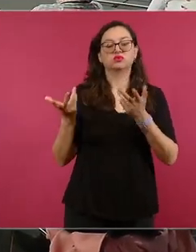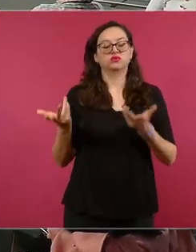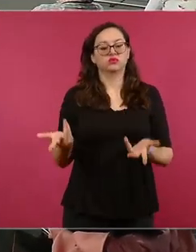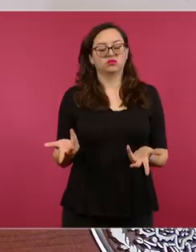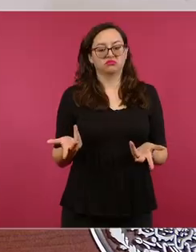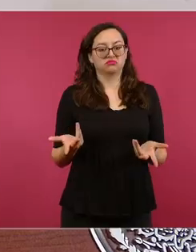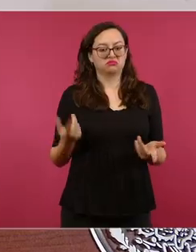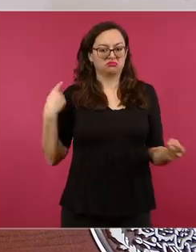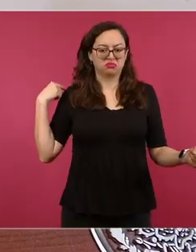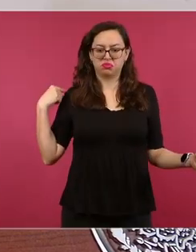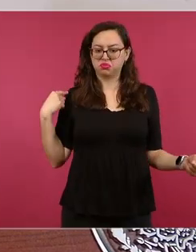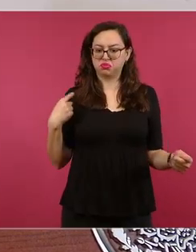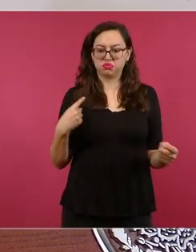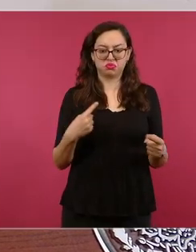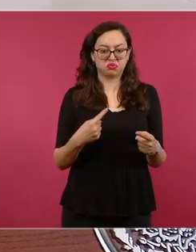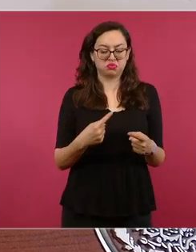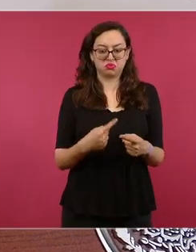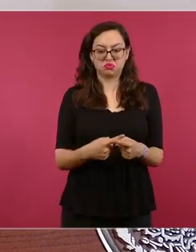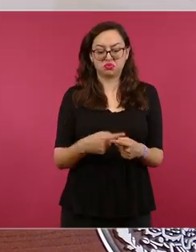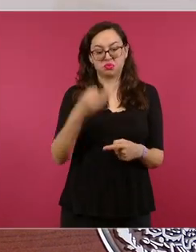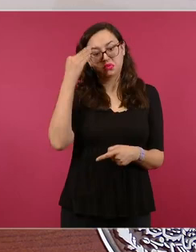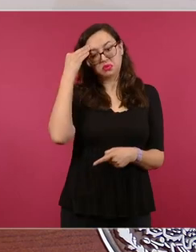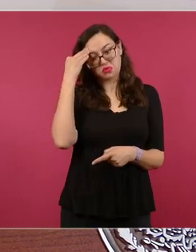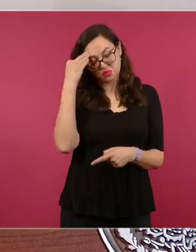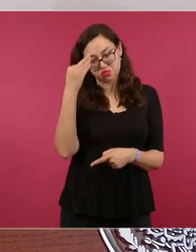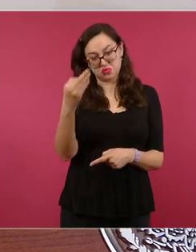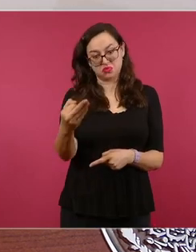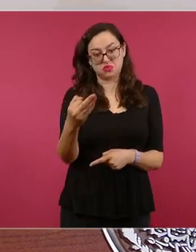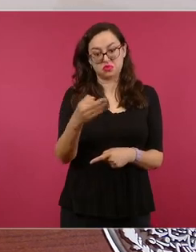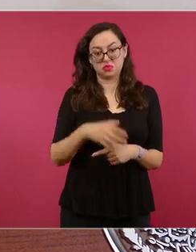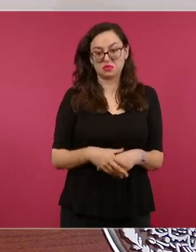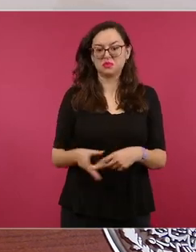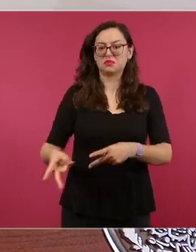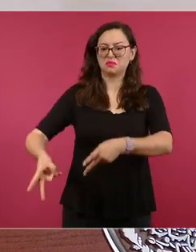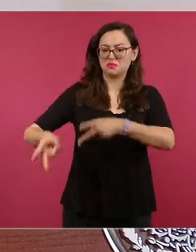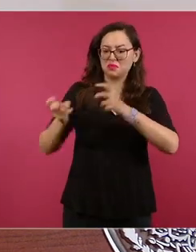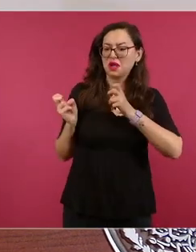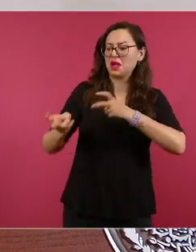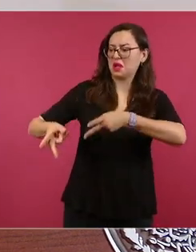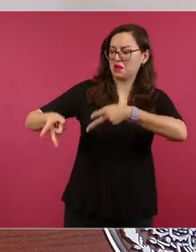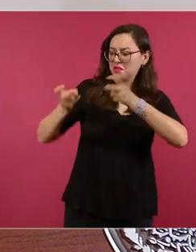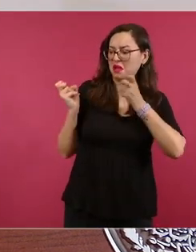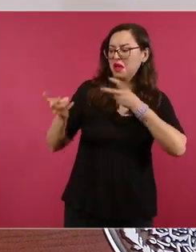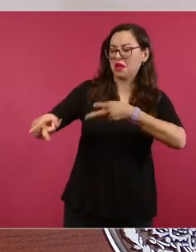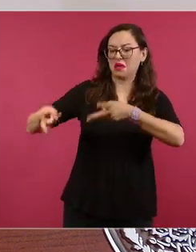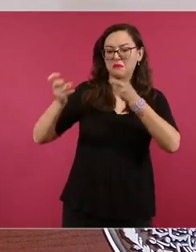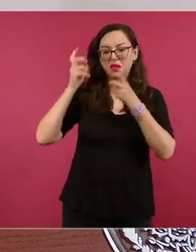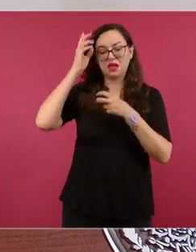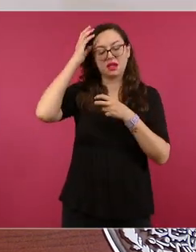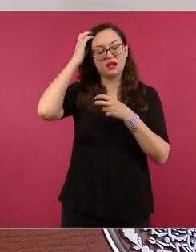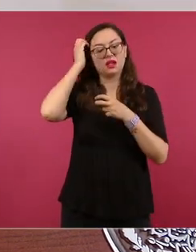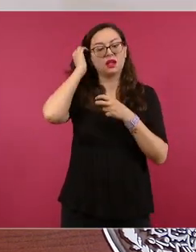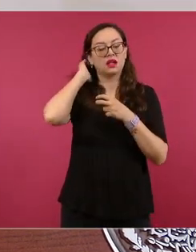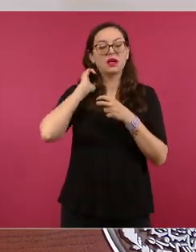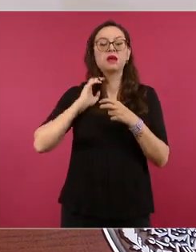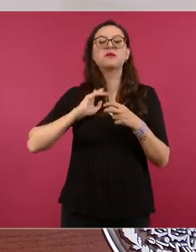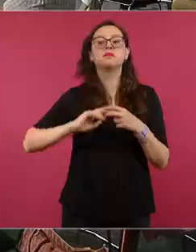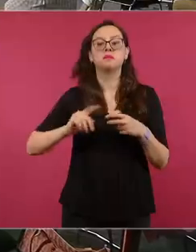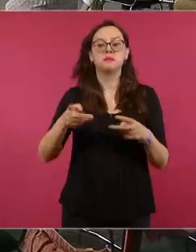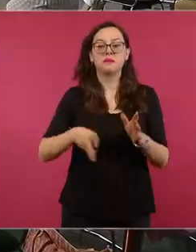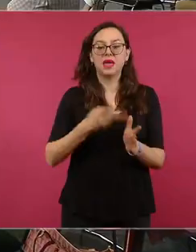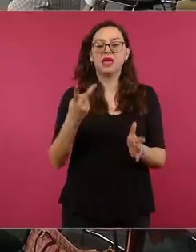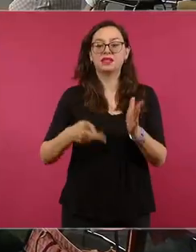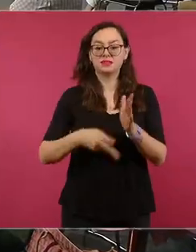como lo hicieron, que se dedicaron a saquear al país. Y repito, fue el saqueo